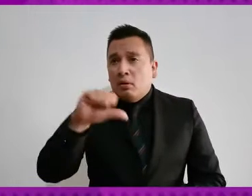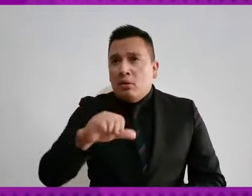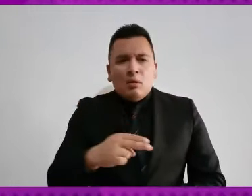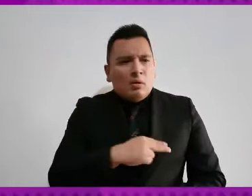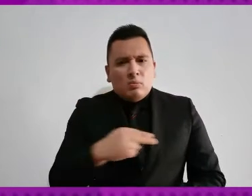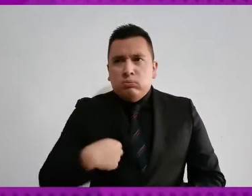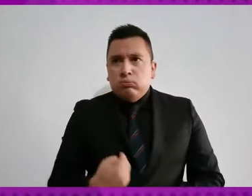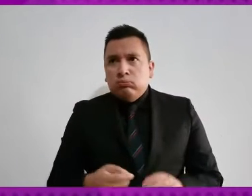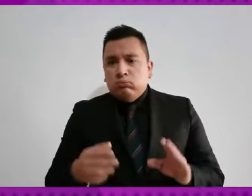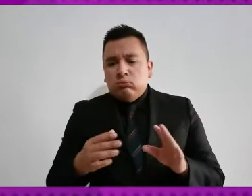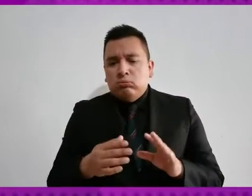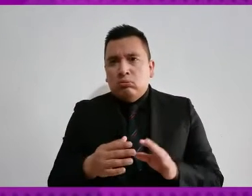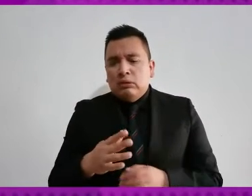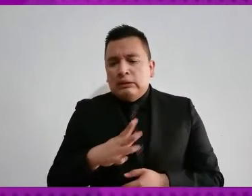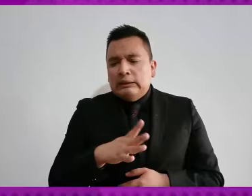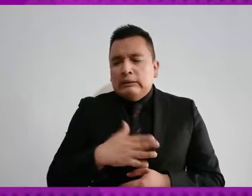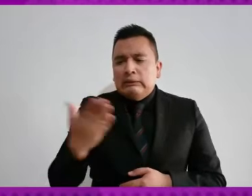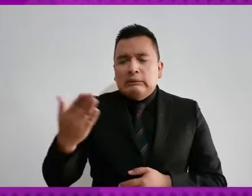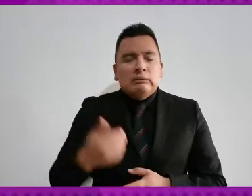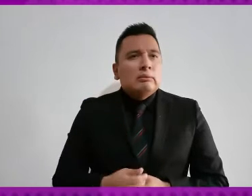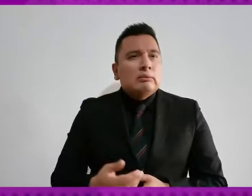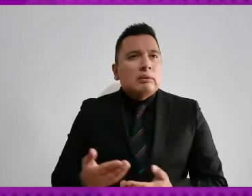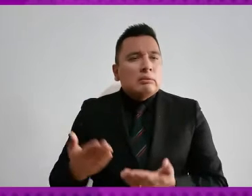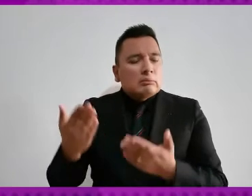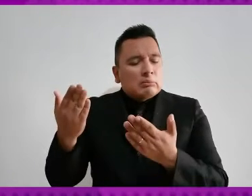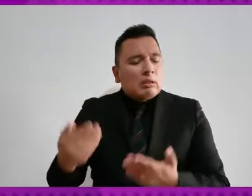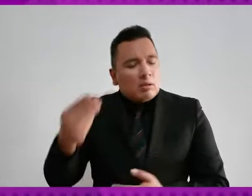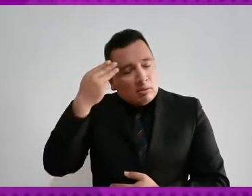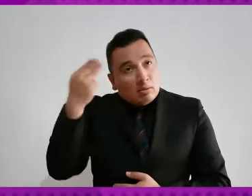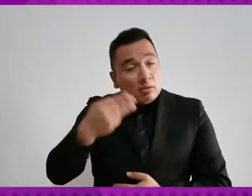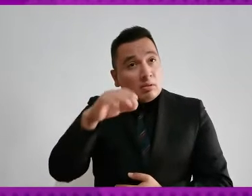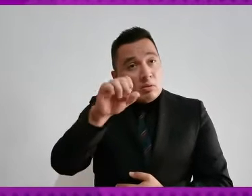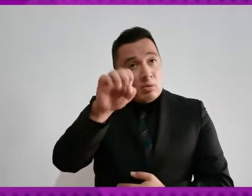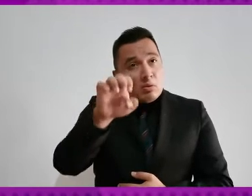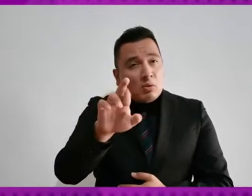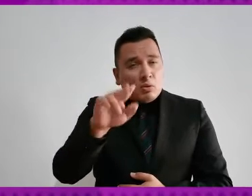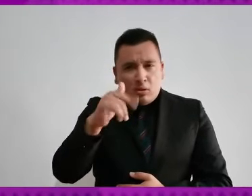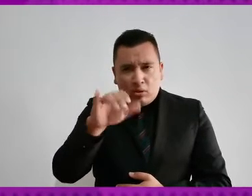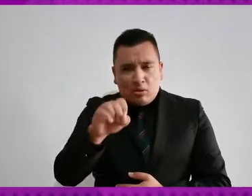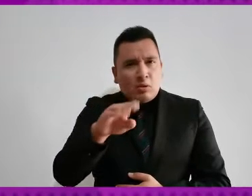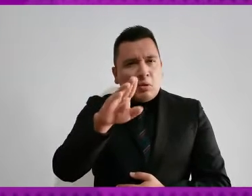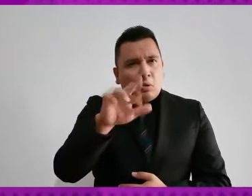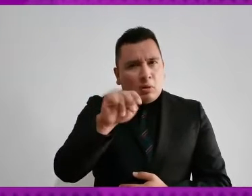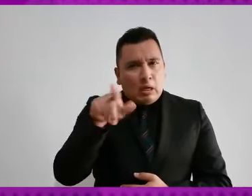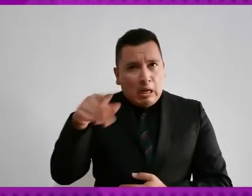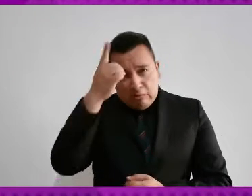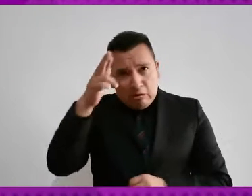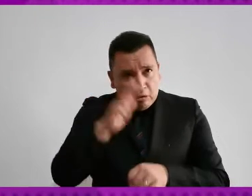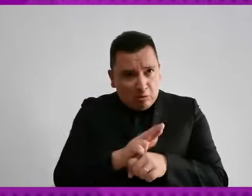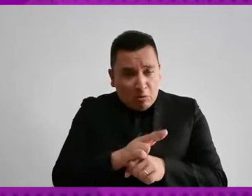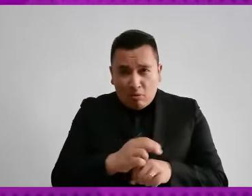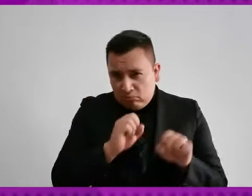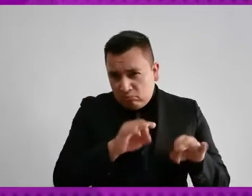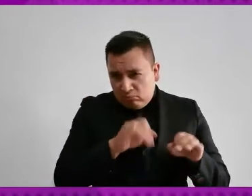hoy tenemos en nuestro programa a un invitado especial, el maestro Sergio Bernal Rojas, quien es director ejecutivo